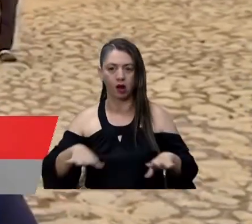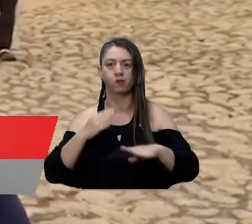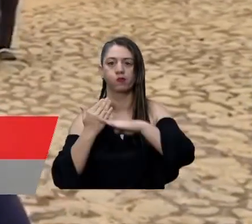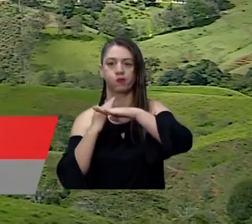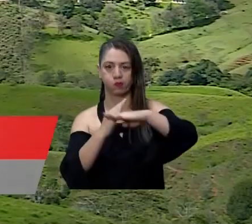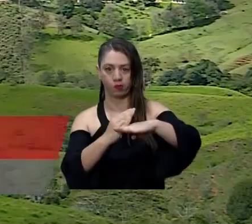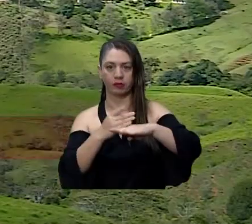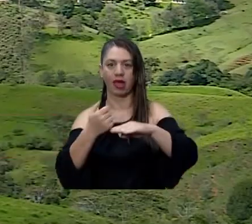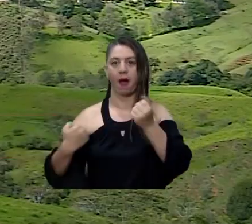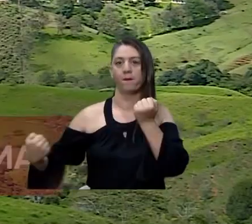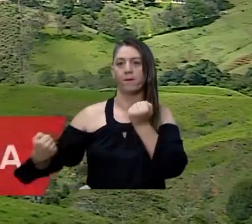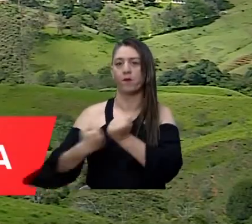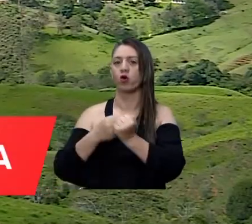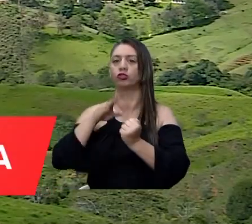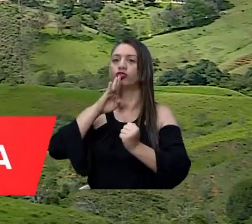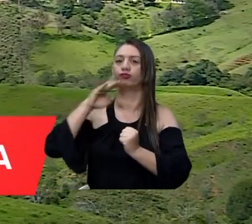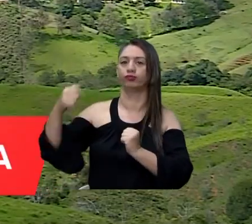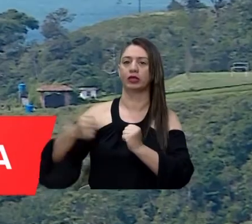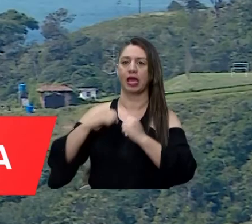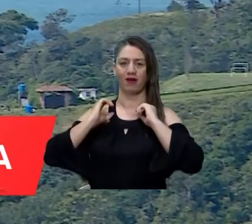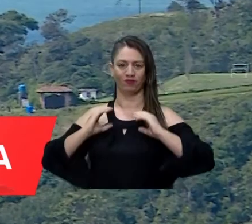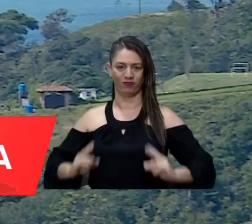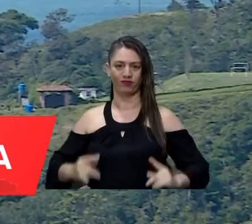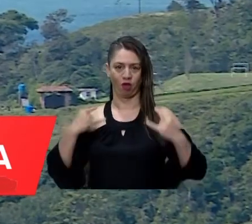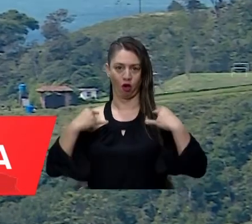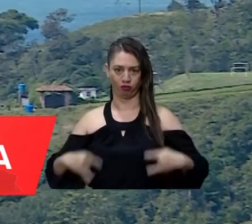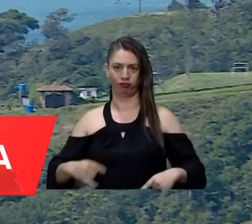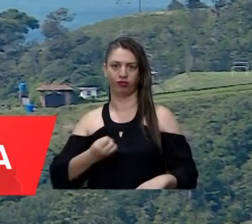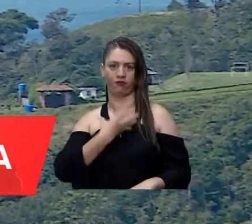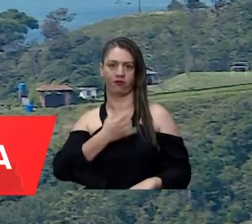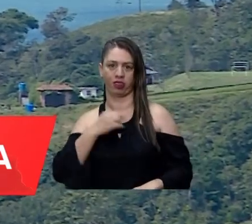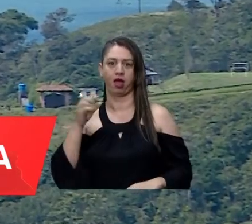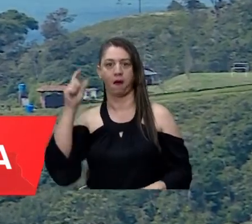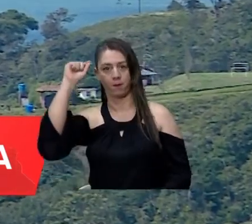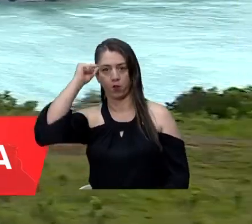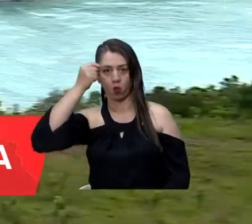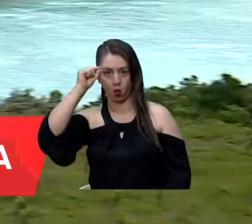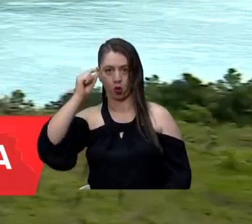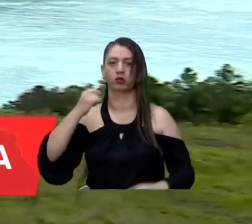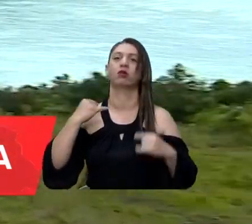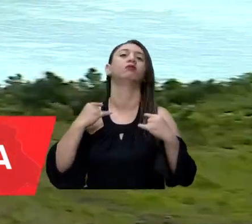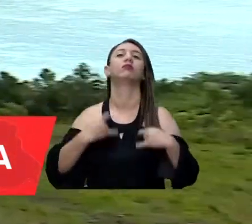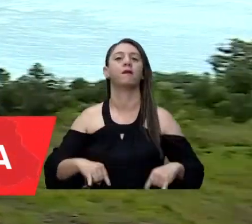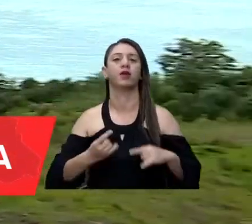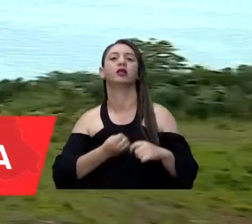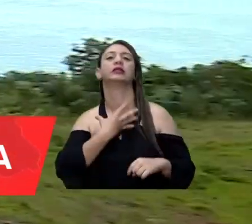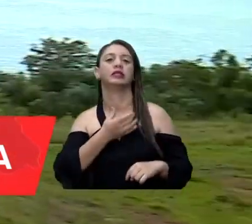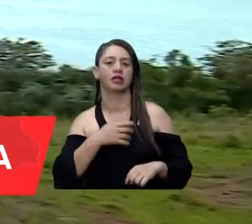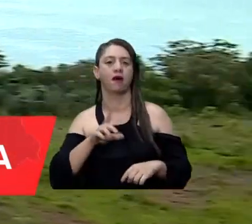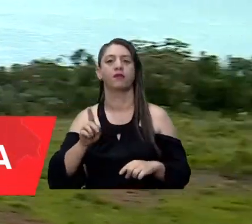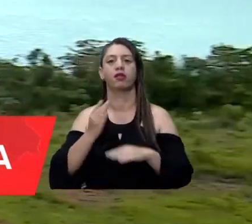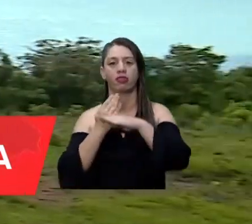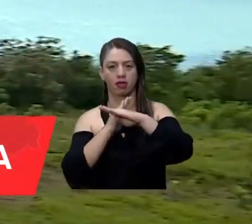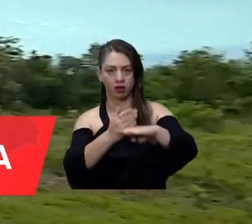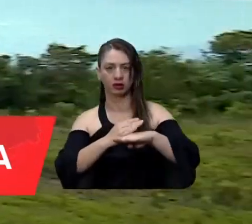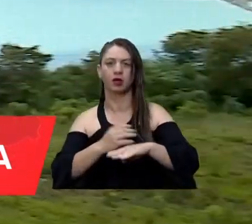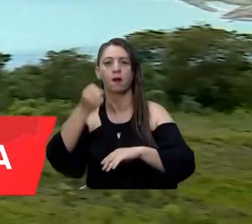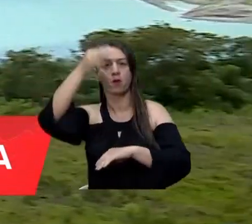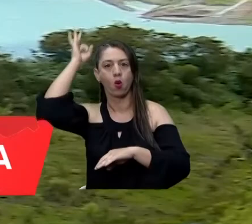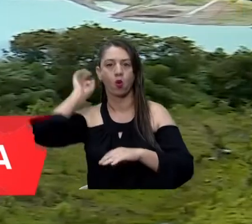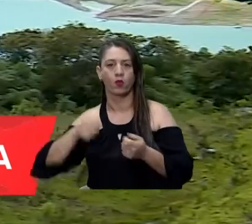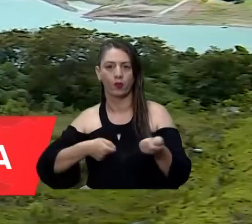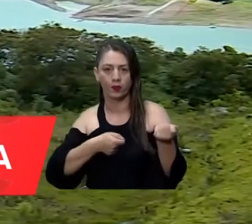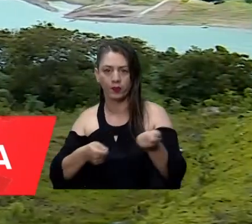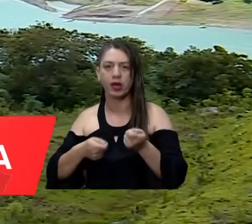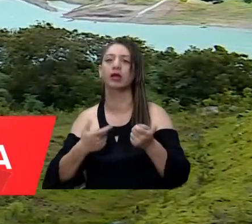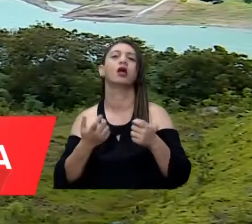con el apoyo de la Defensa Civil de Buga, que tiene los buzos, Defensa Civil de Arién, el Cuerpo de Bomberos, la Policía Nacional, la